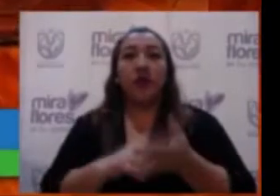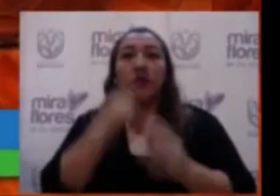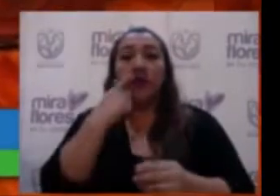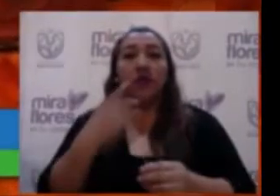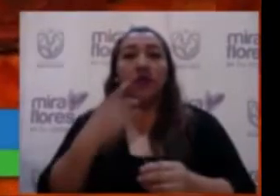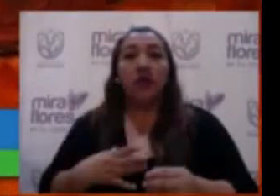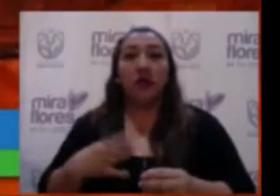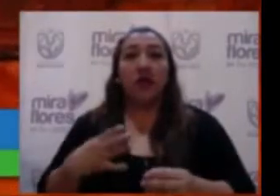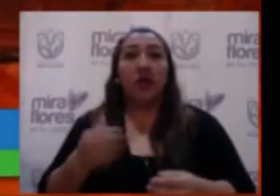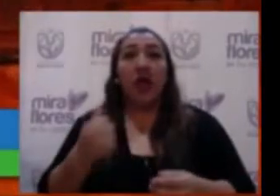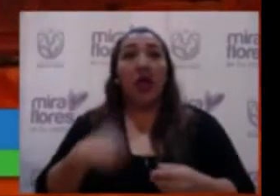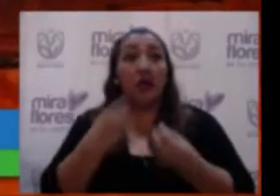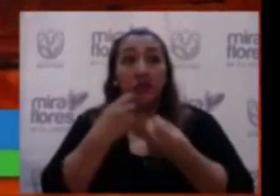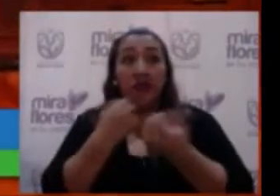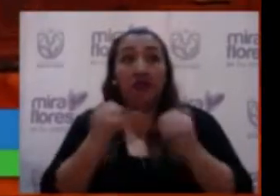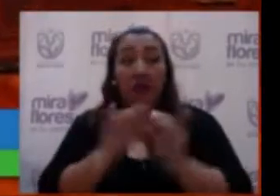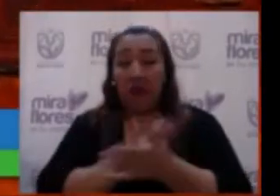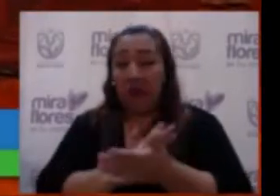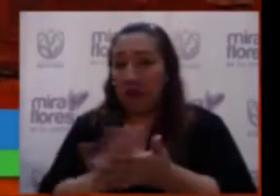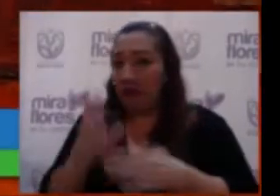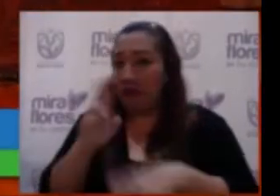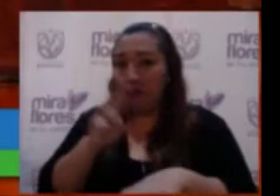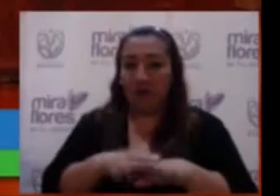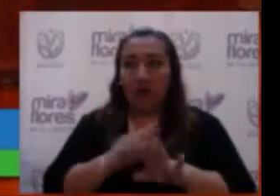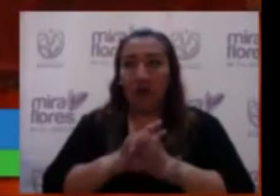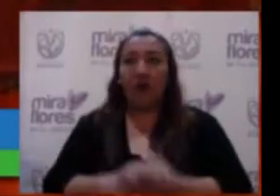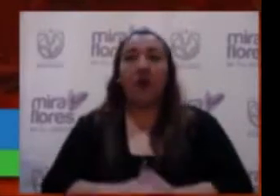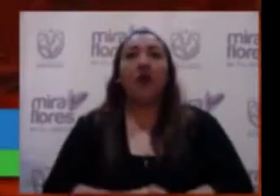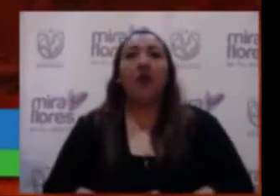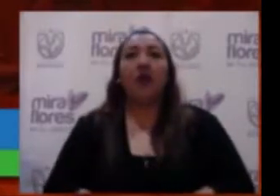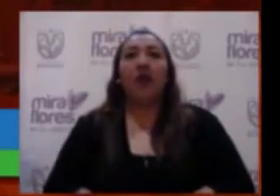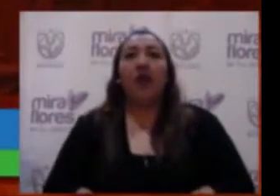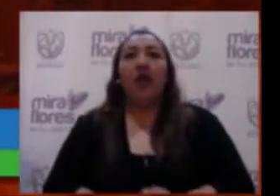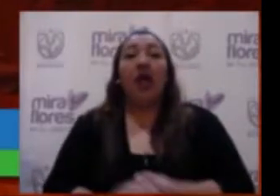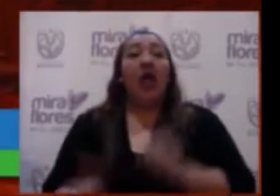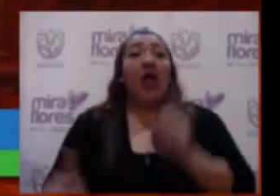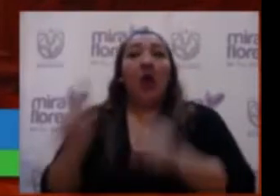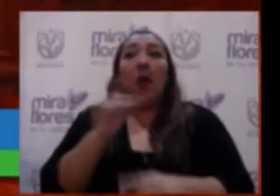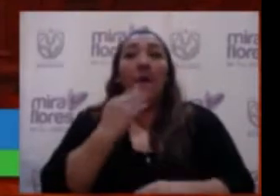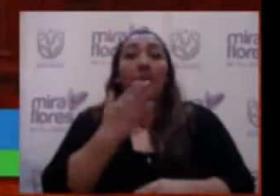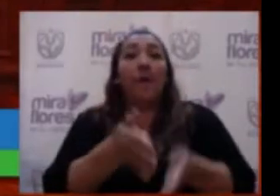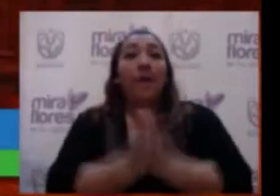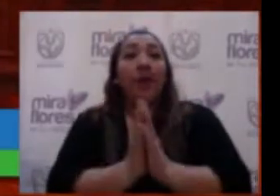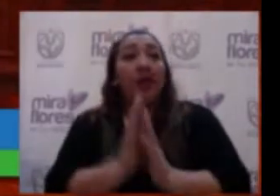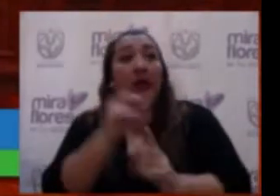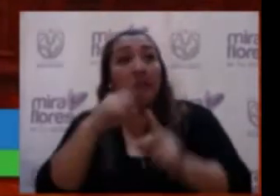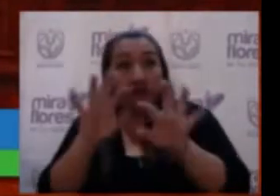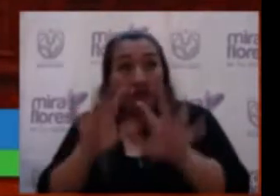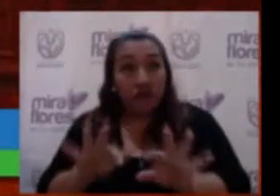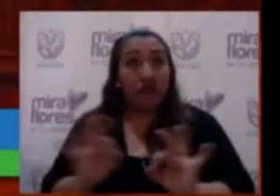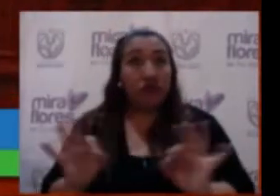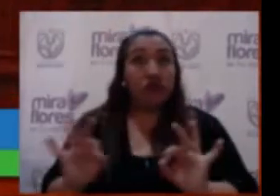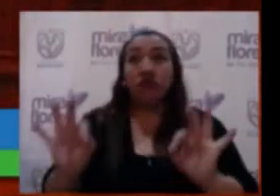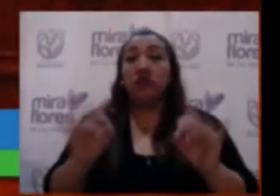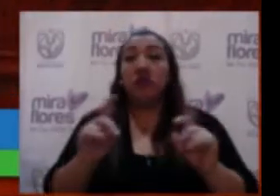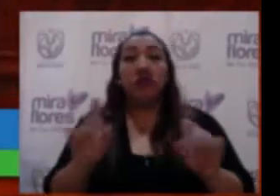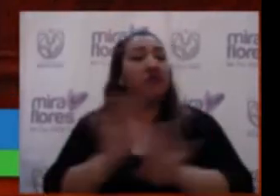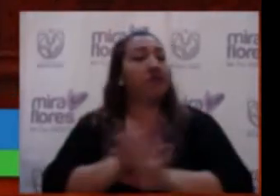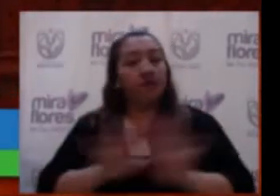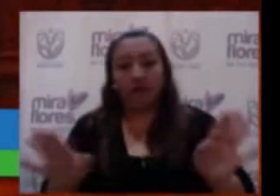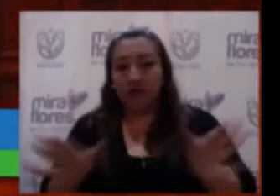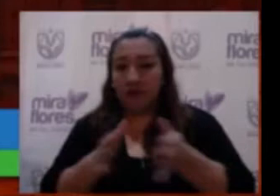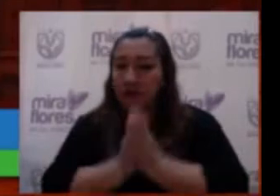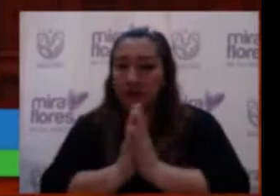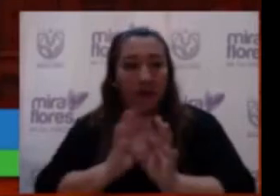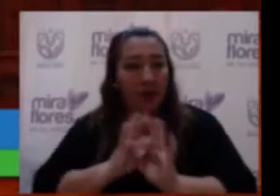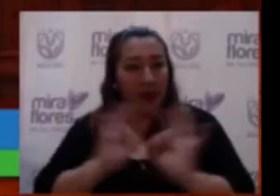alcalde, no hay ningún documento que dar cuenta al Consejo Municipal. ¿Algún pedido por escrito en Secretaría General? Ningún pedido, señor